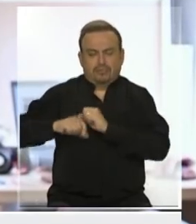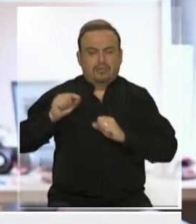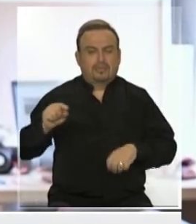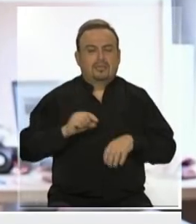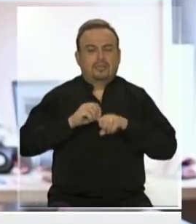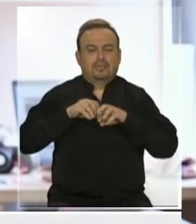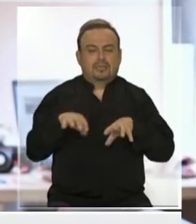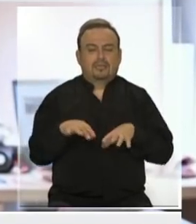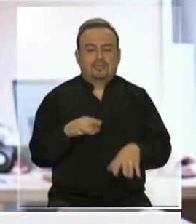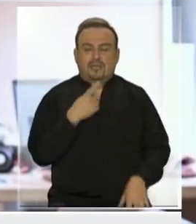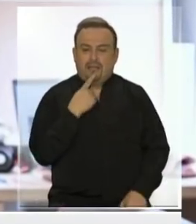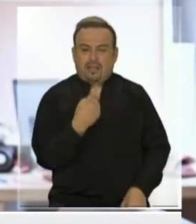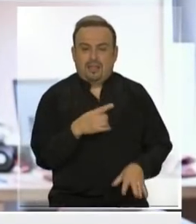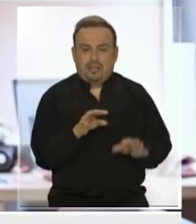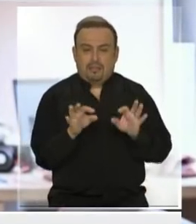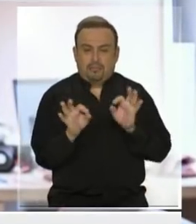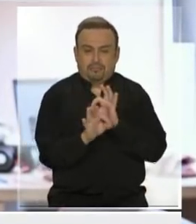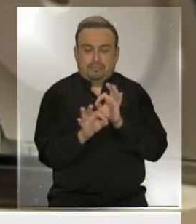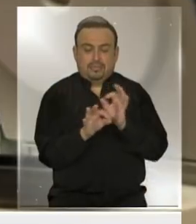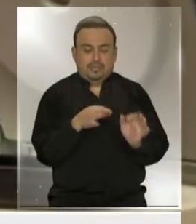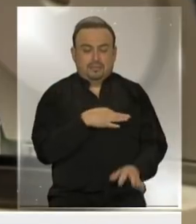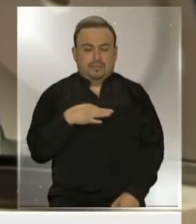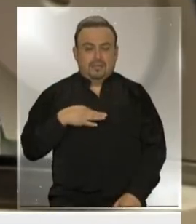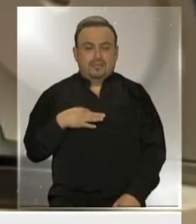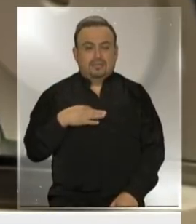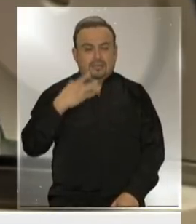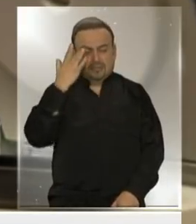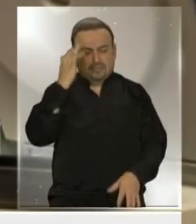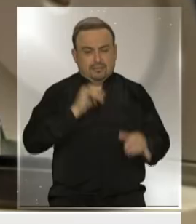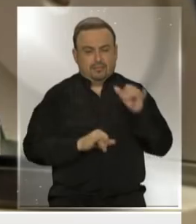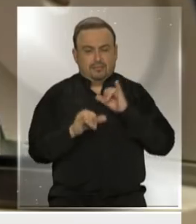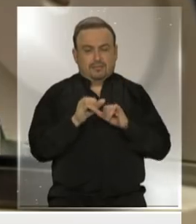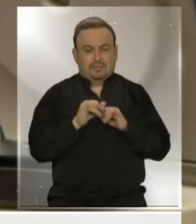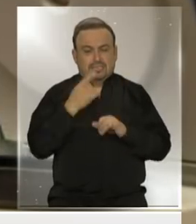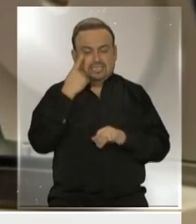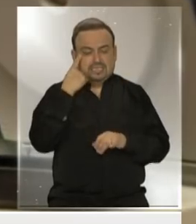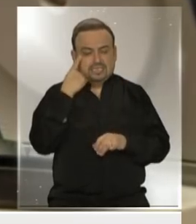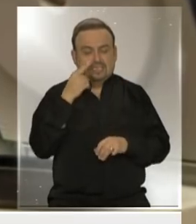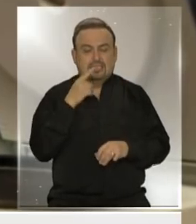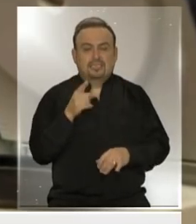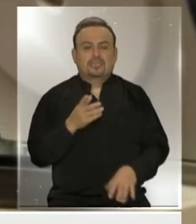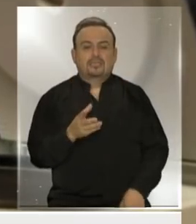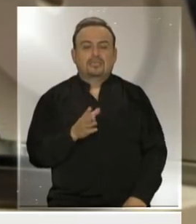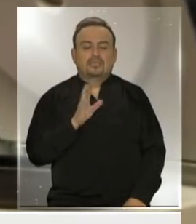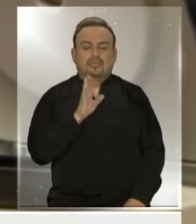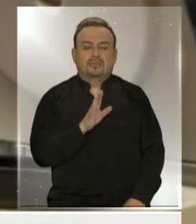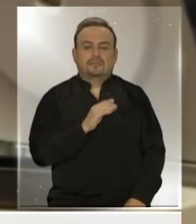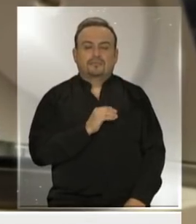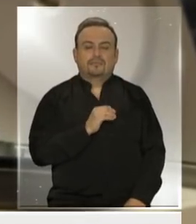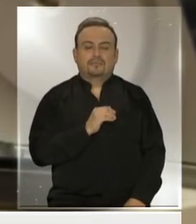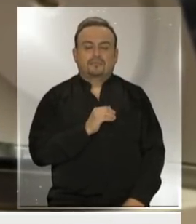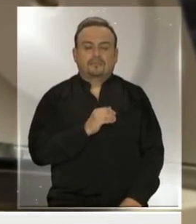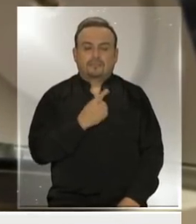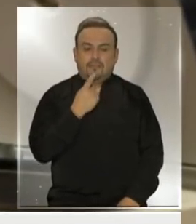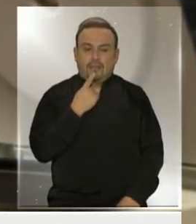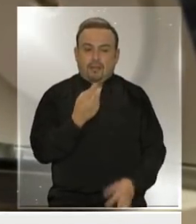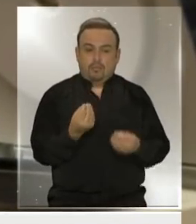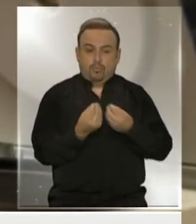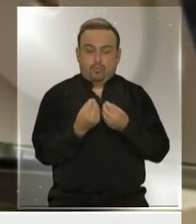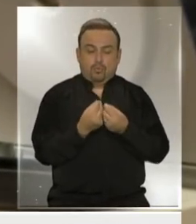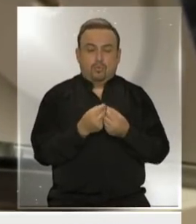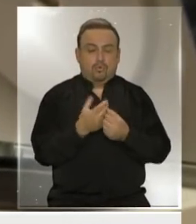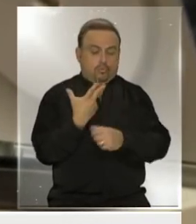según explicó el ministro de ciencia y tecnología chino el ministerio digo de ciencia y tecnología sino ambas